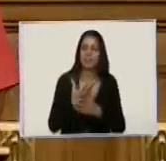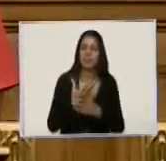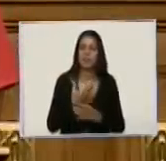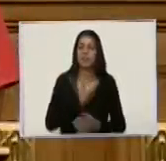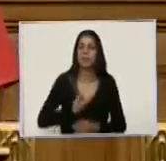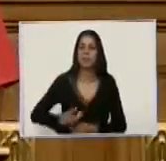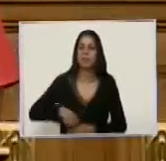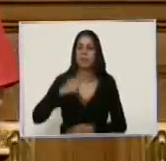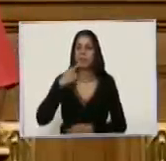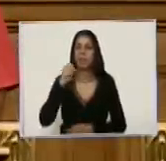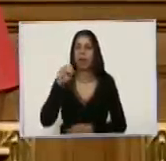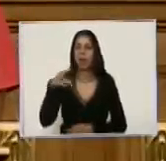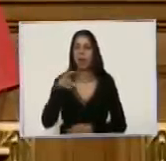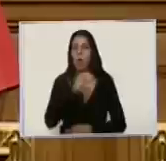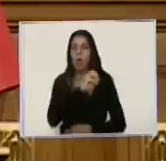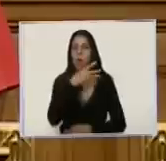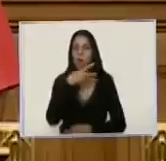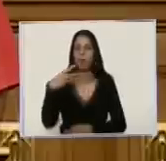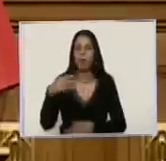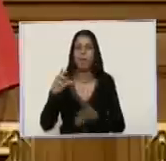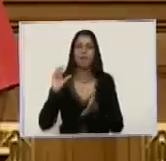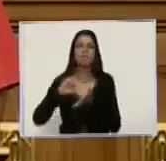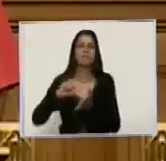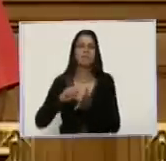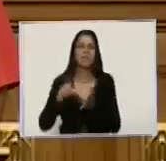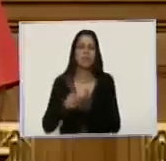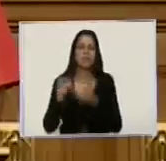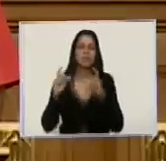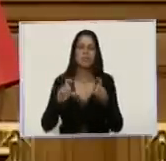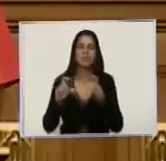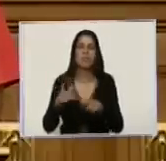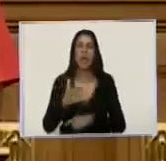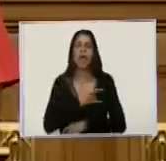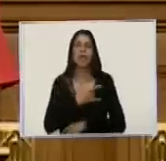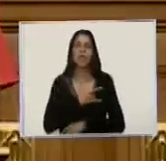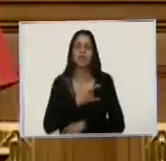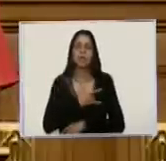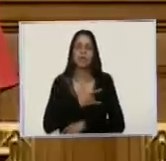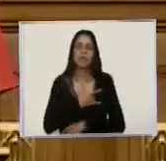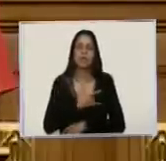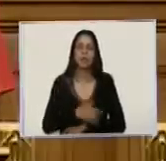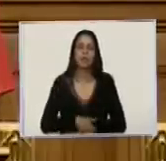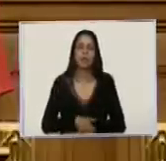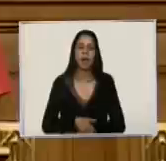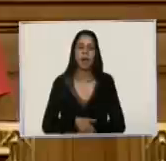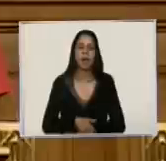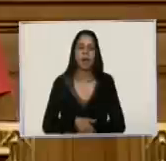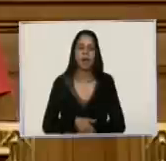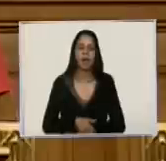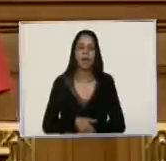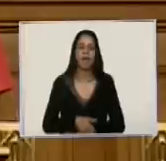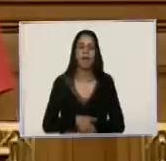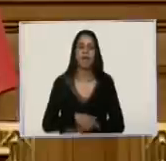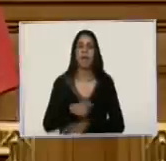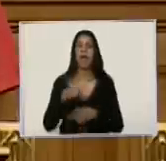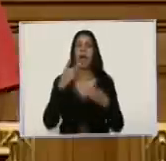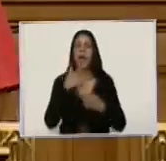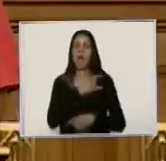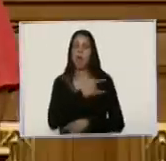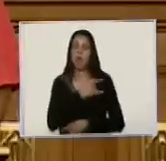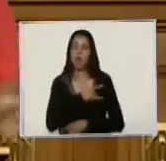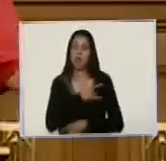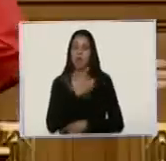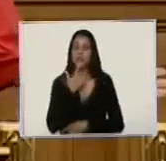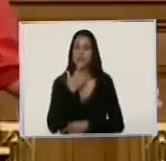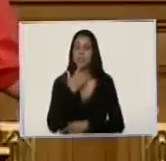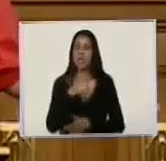Los Rockefeller. ¿Dónde da clase Obama? En la universidad pública. En la universidad pública no tiene nada. En la Universidad de Chicago.